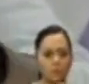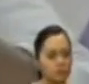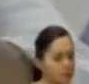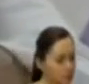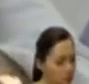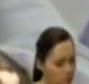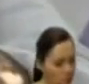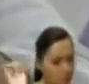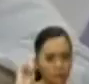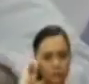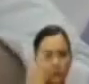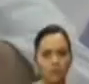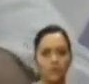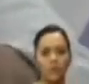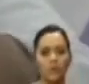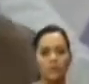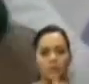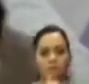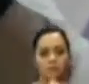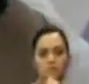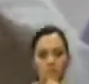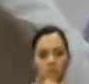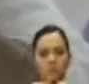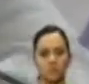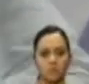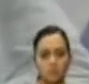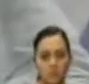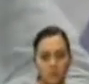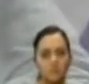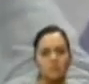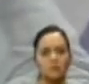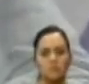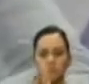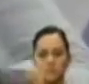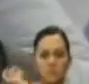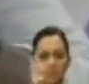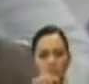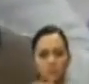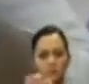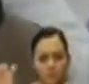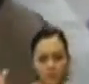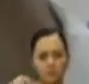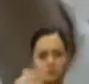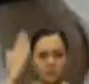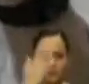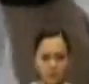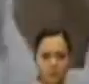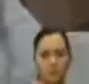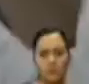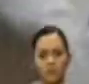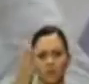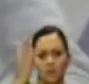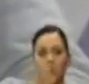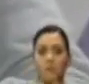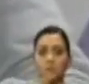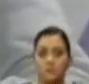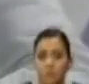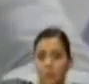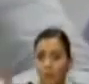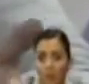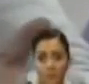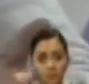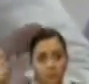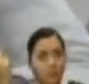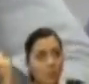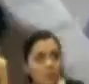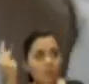que nos recuerdan el viejo país. Si los paros, las piedras, bloqueo de carreteras, dieran desarrollo, seríamos más desarrollados que Suiza. Uno